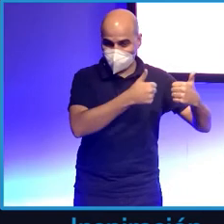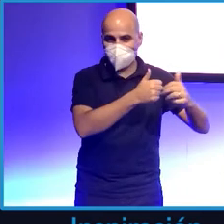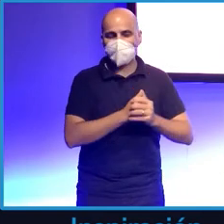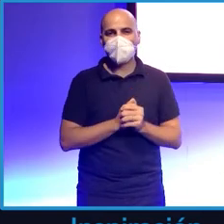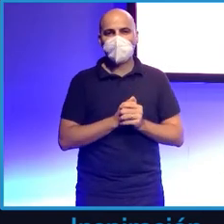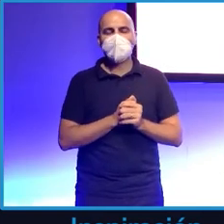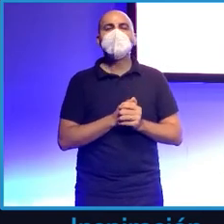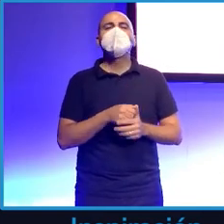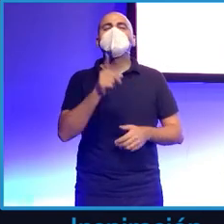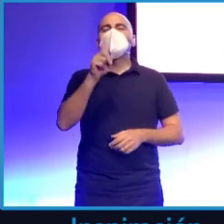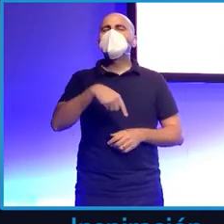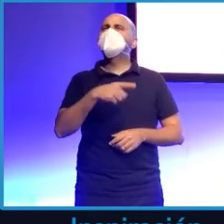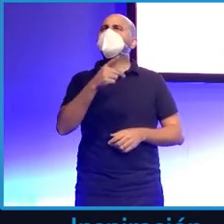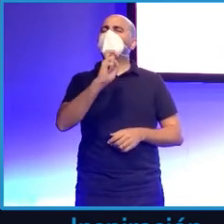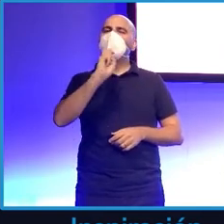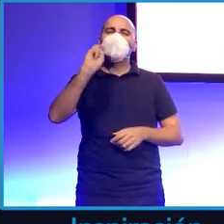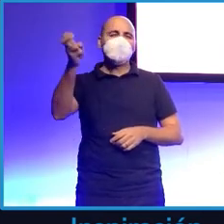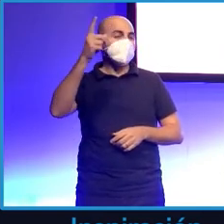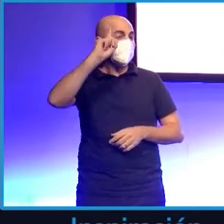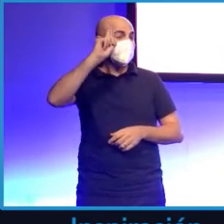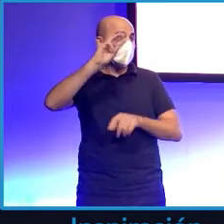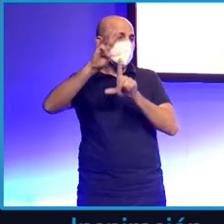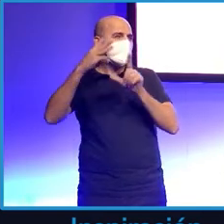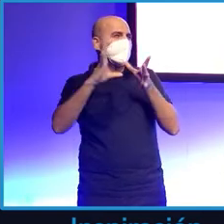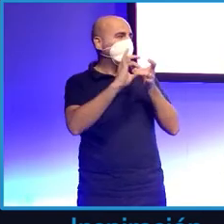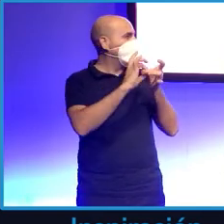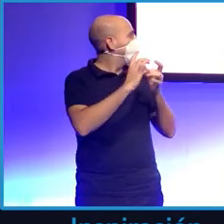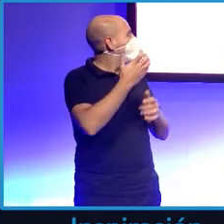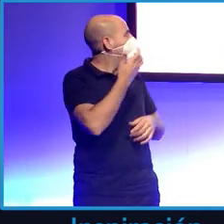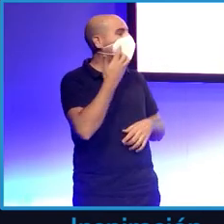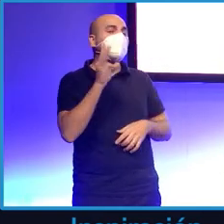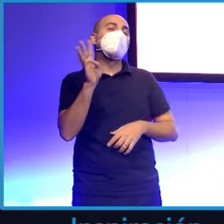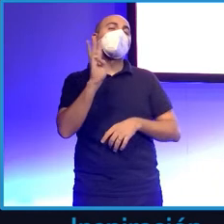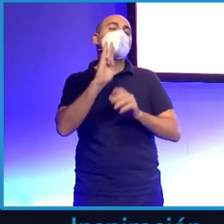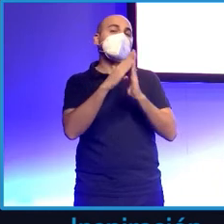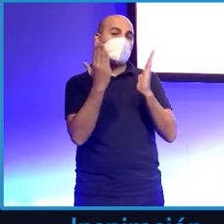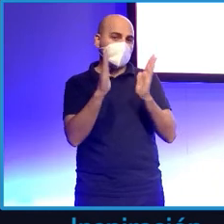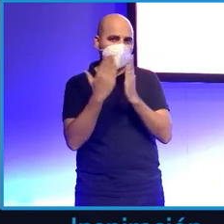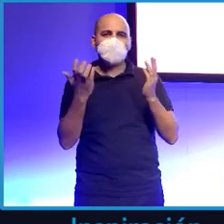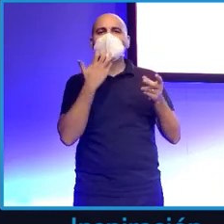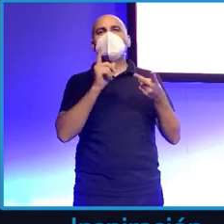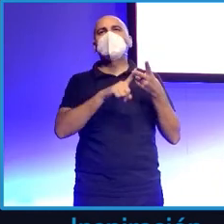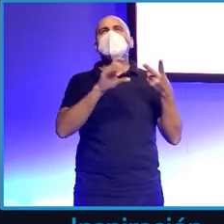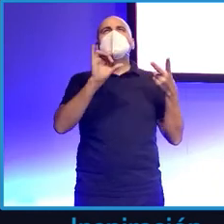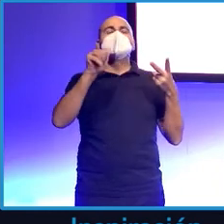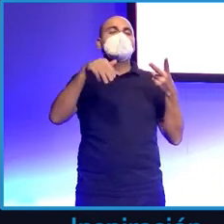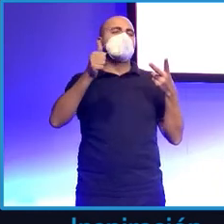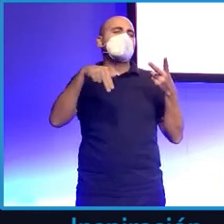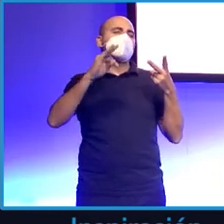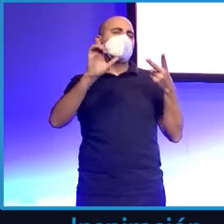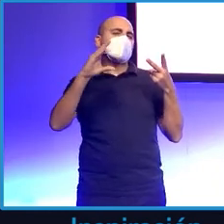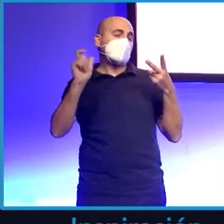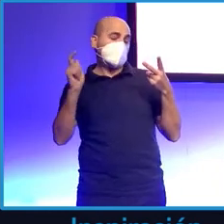verdaderas de las que puesto de ejemplo pero fijaros prestashop puntocom wikipedia symantec estos son norton son un título bastante